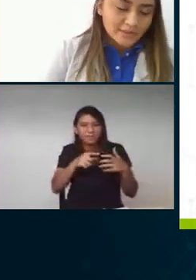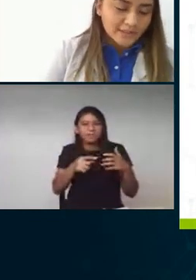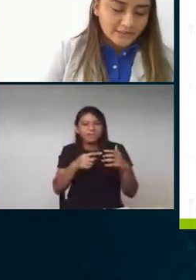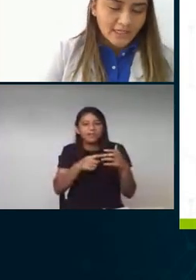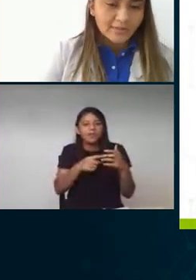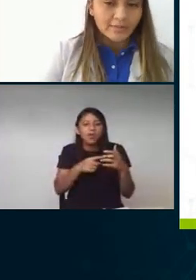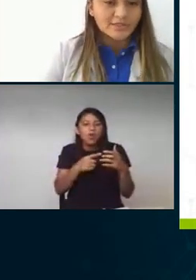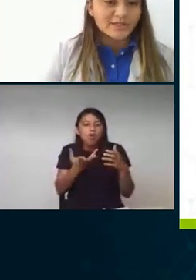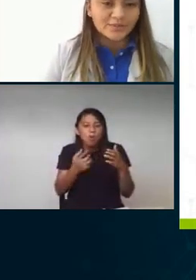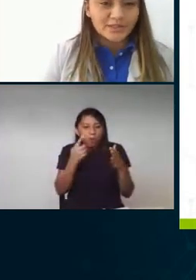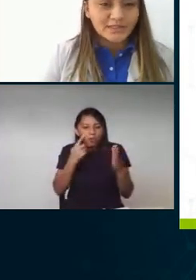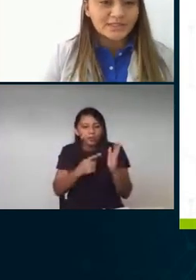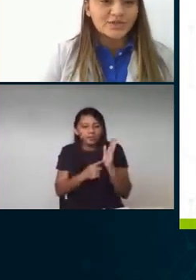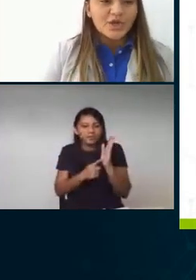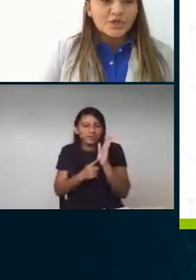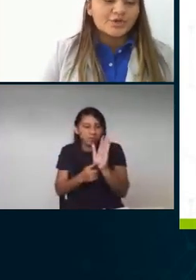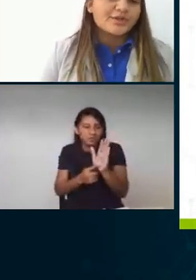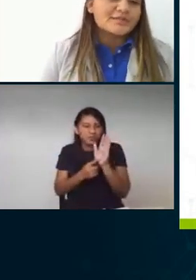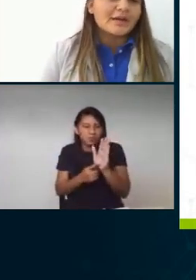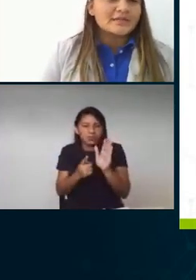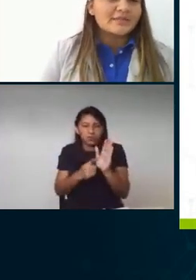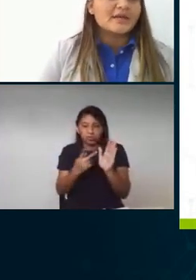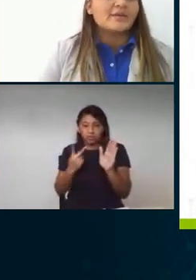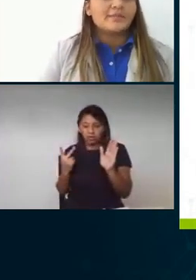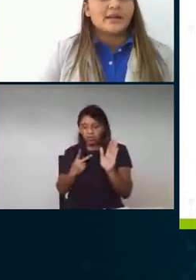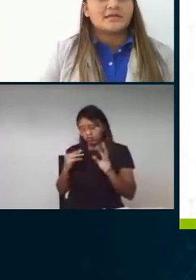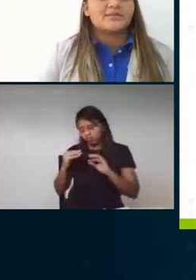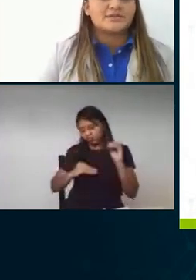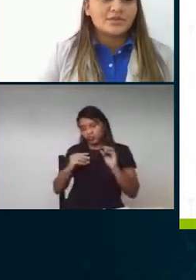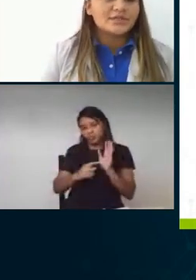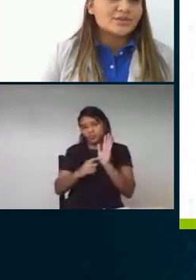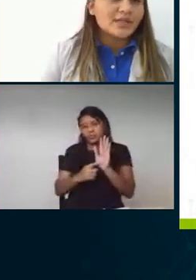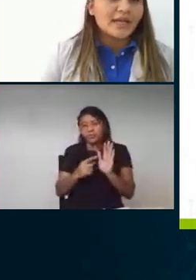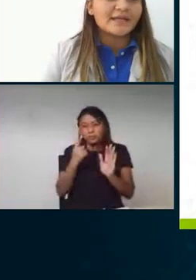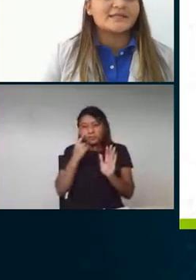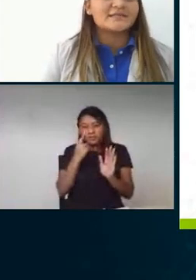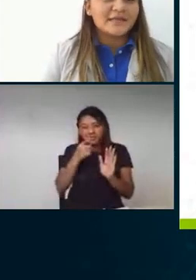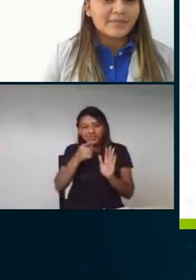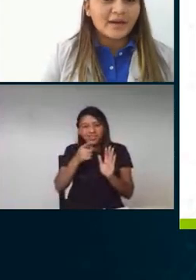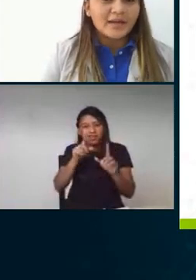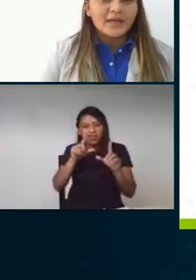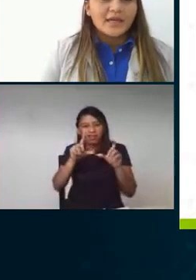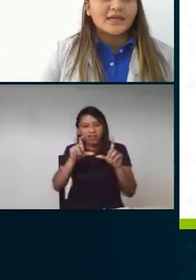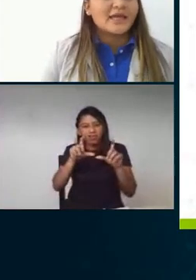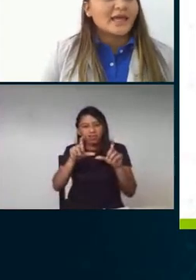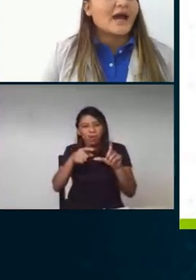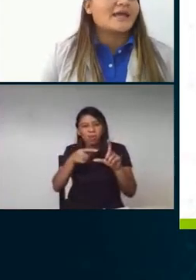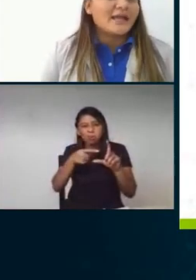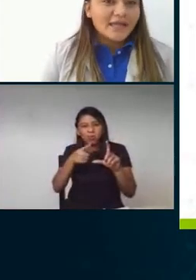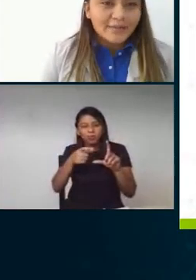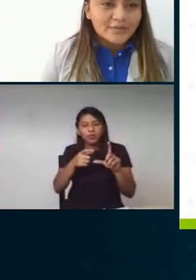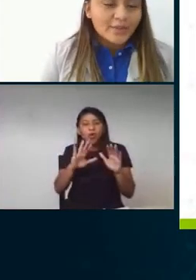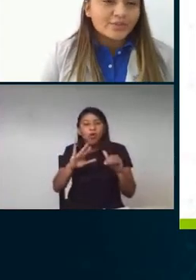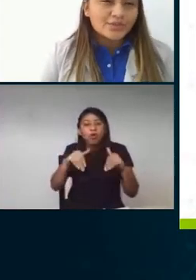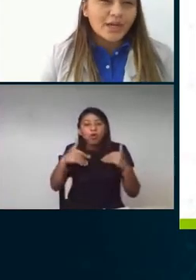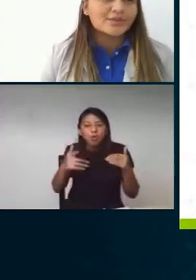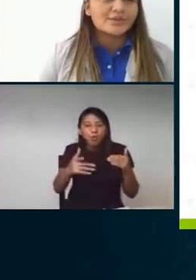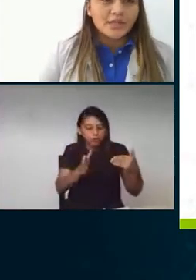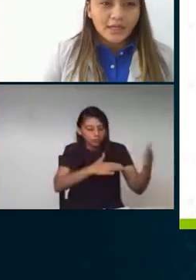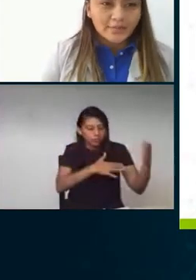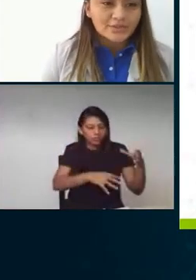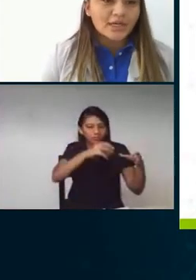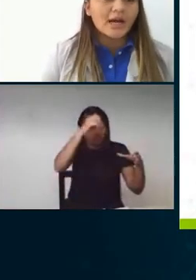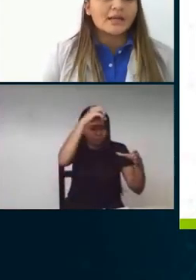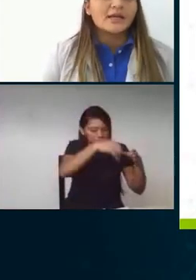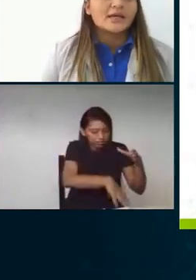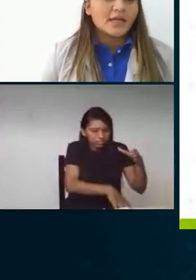bueno, lo vamos a iniciar, vamos a hacer un diseño donde sea más amigable para las personas, donde la gente sepa a qué le queremos apuntar,